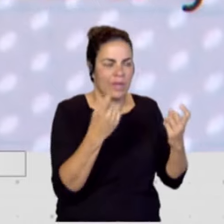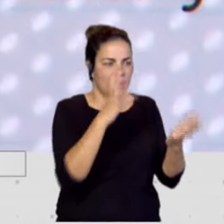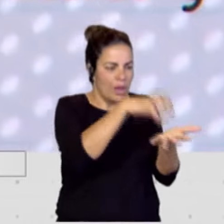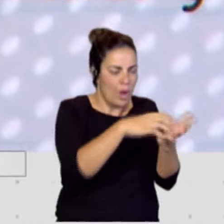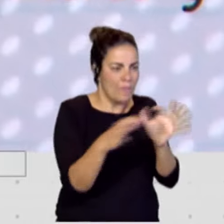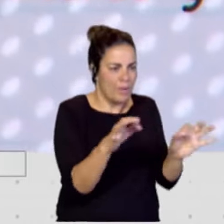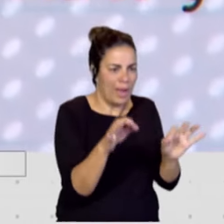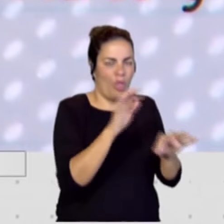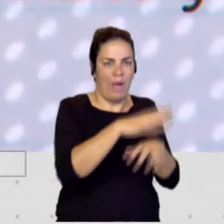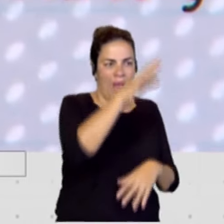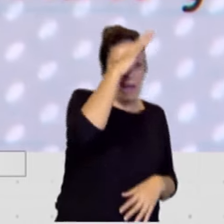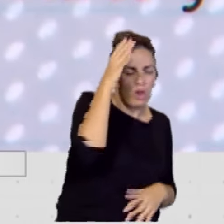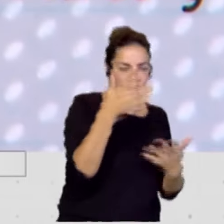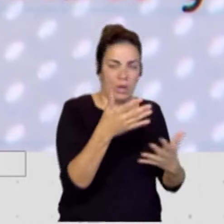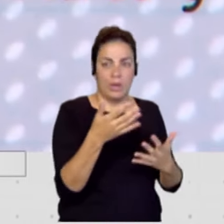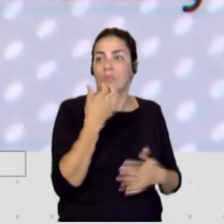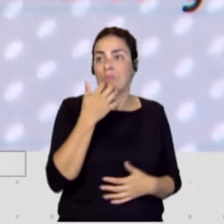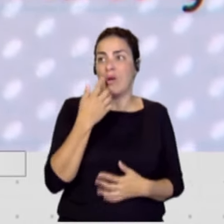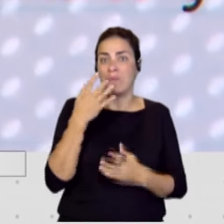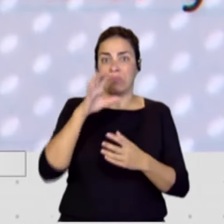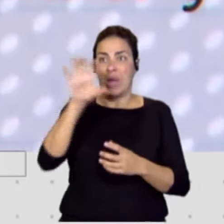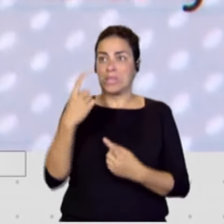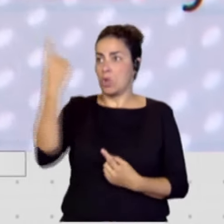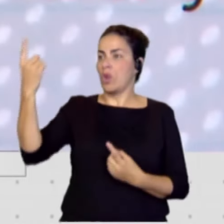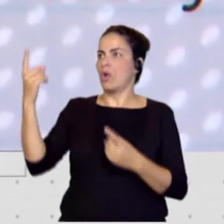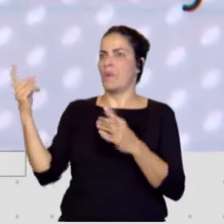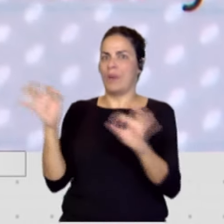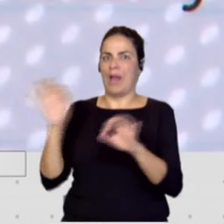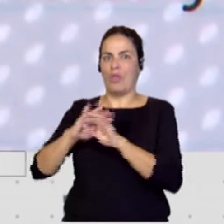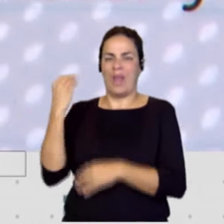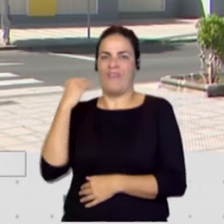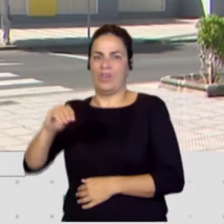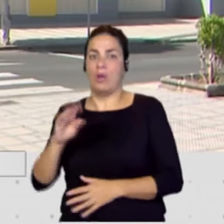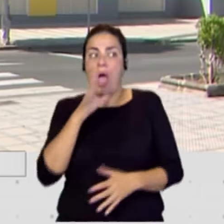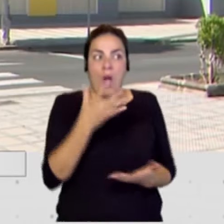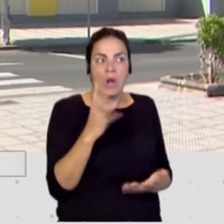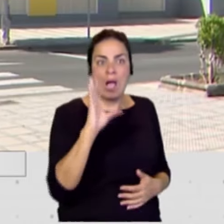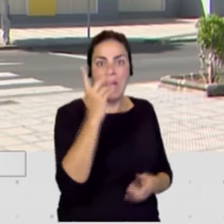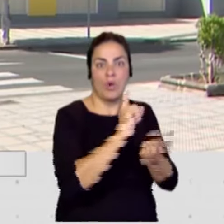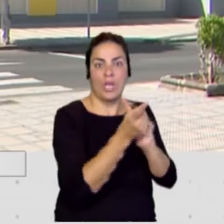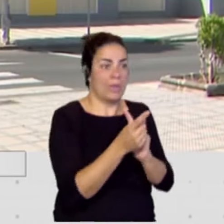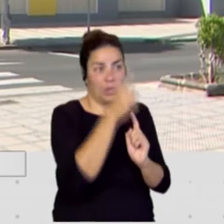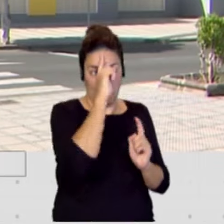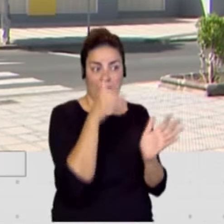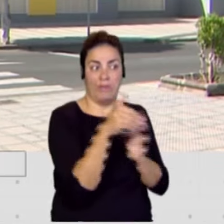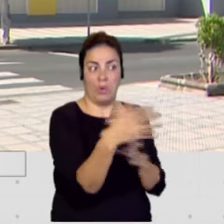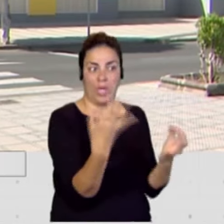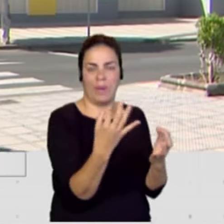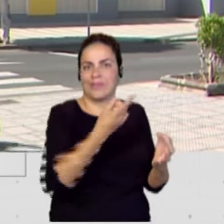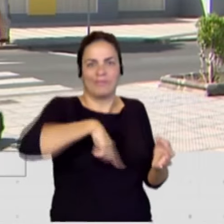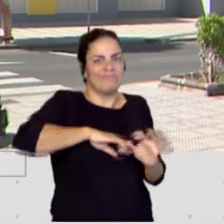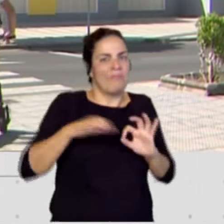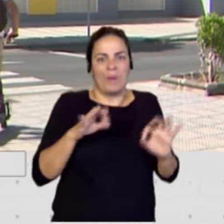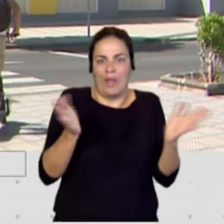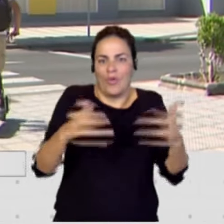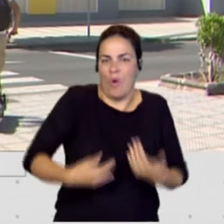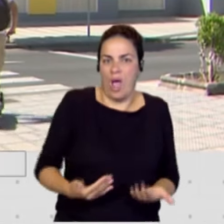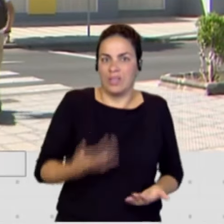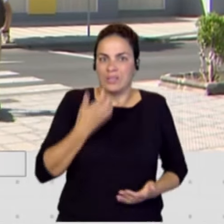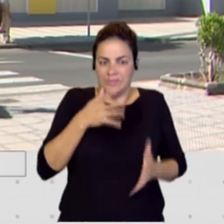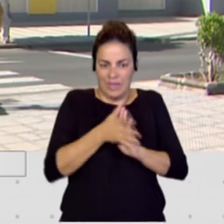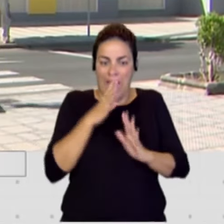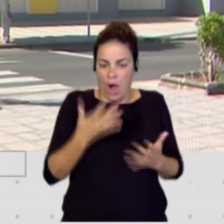y ahora viene eh Este cambio climático que no sabemos A dónde vamos y no estamos preparados estamos en abril viene el verano Y como como